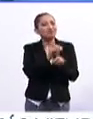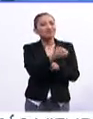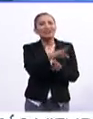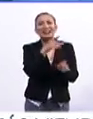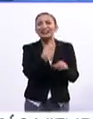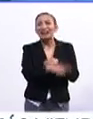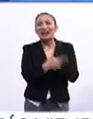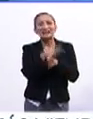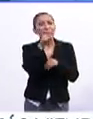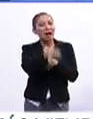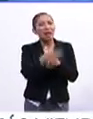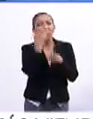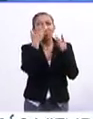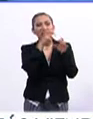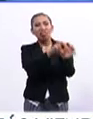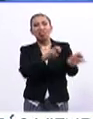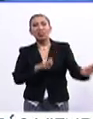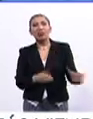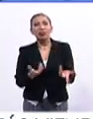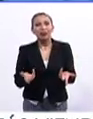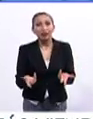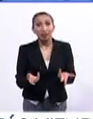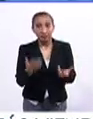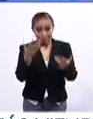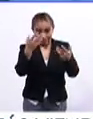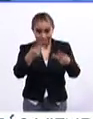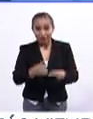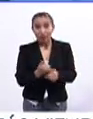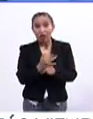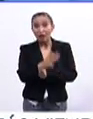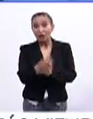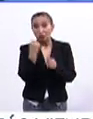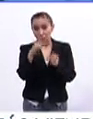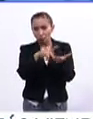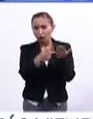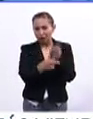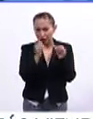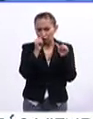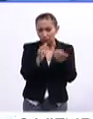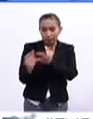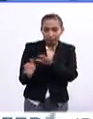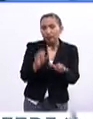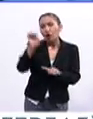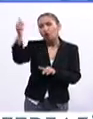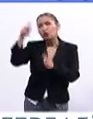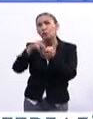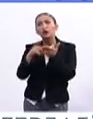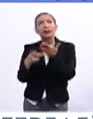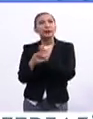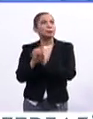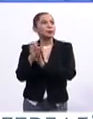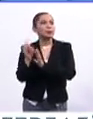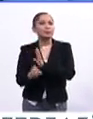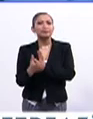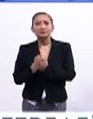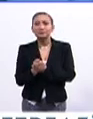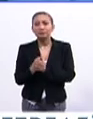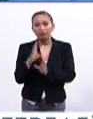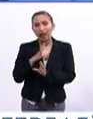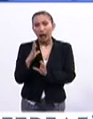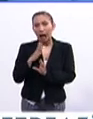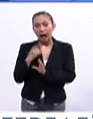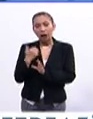afectando para su desempeño y en dado caso su deserción. Ese es uno de los tantos proyectos, pero también hay proyectos que